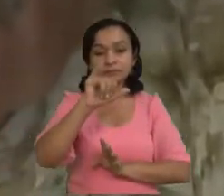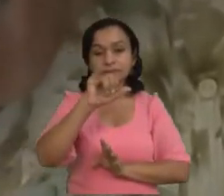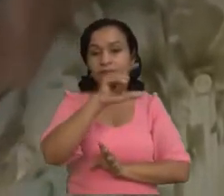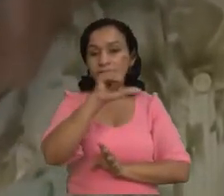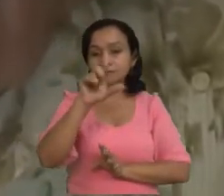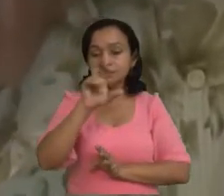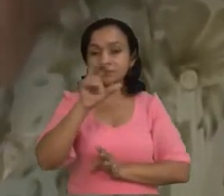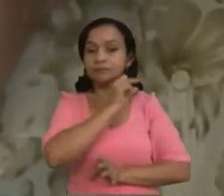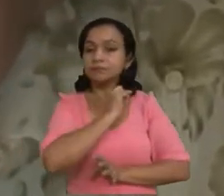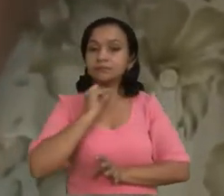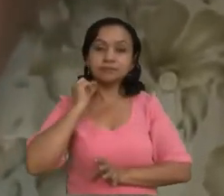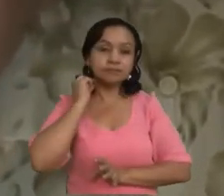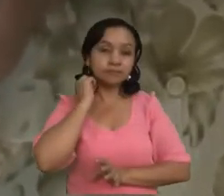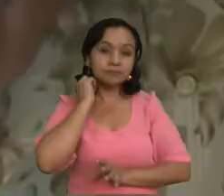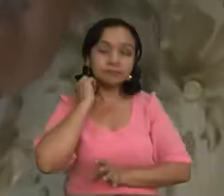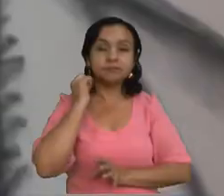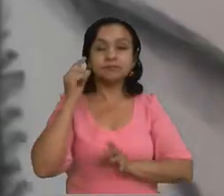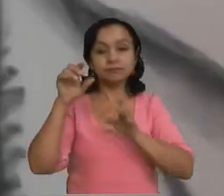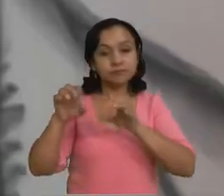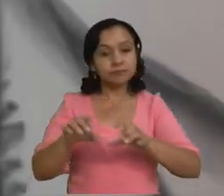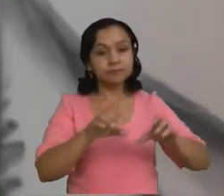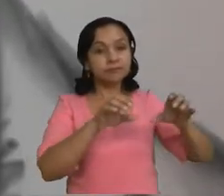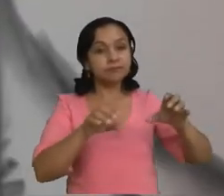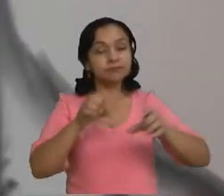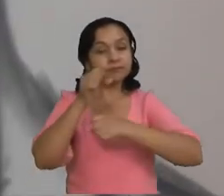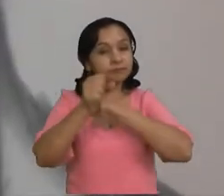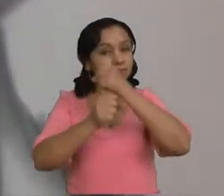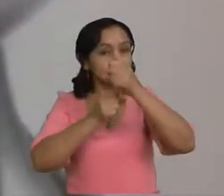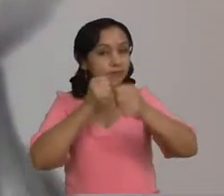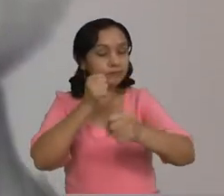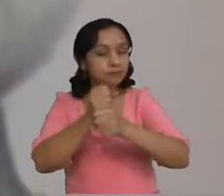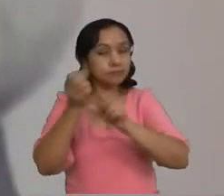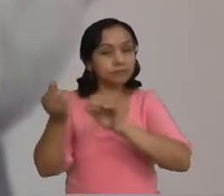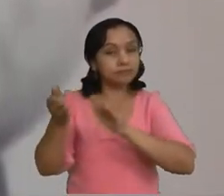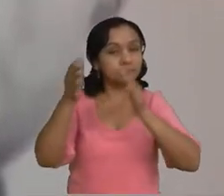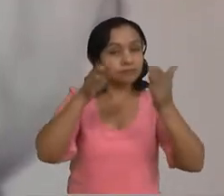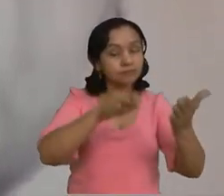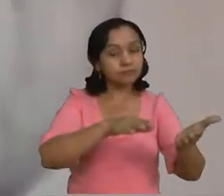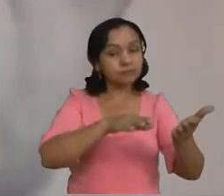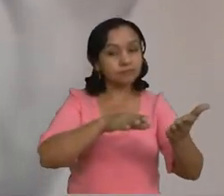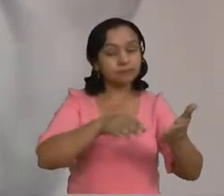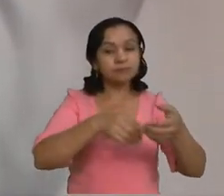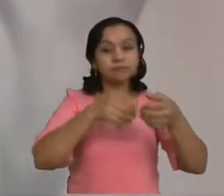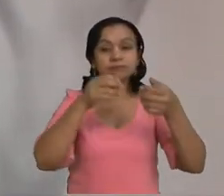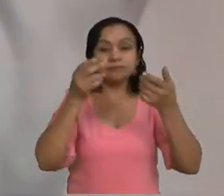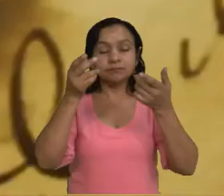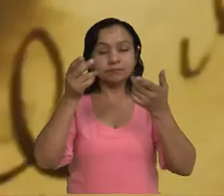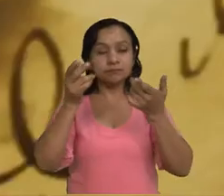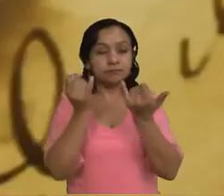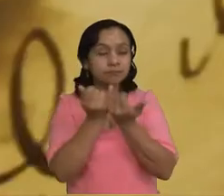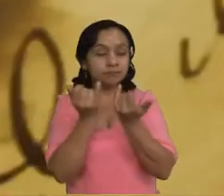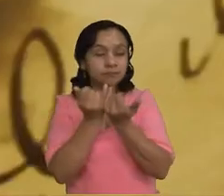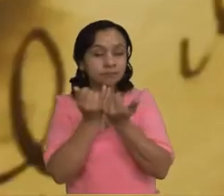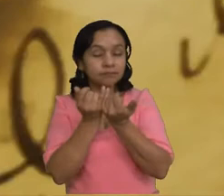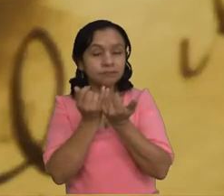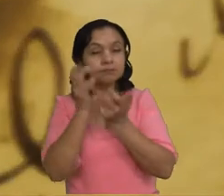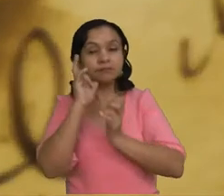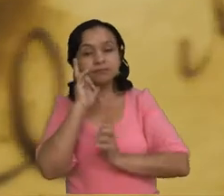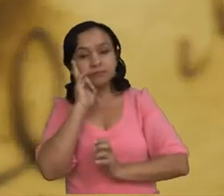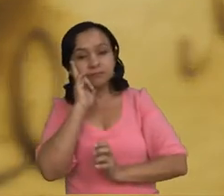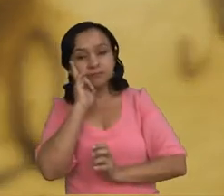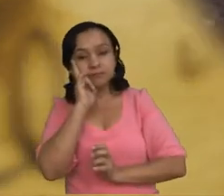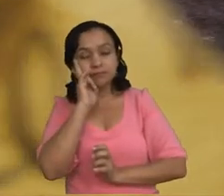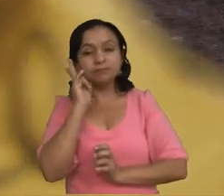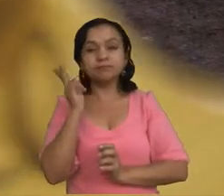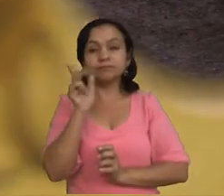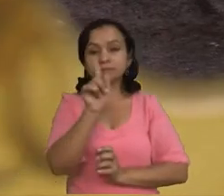de Escoto y un acto por el aniversario del paso a la inmortalidad del príncipe de las letras castellanas, Rubén Darío.